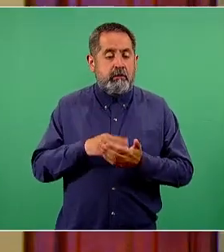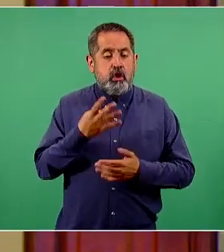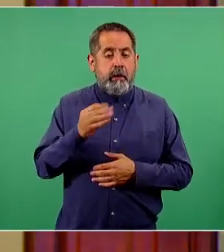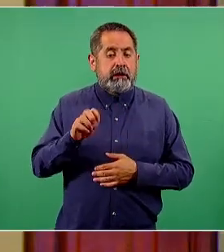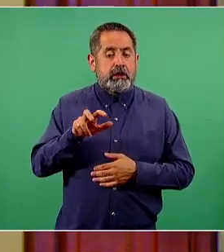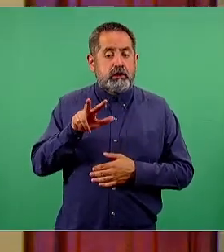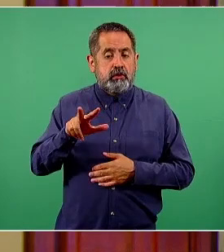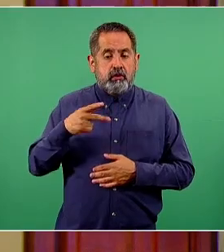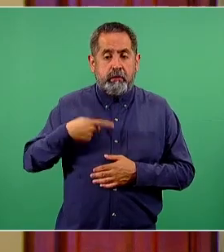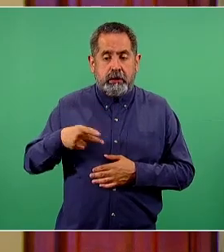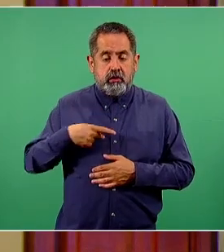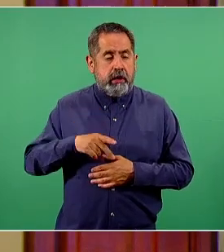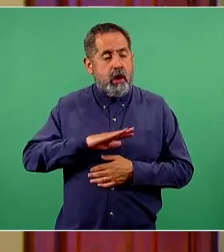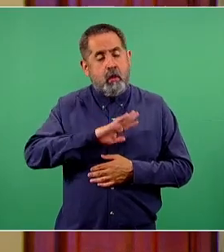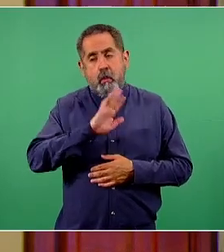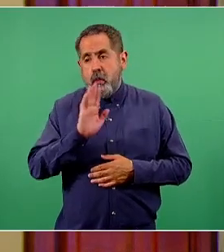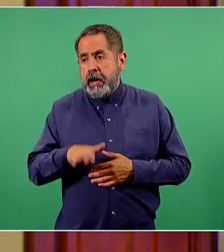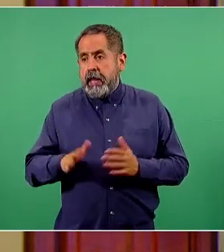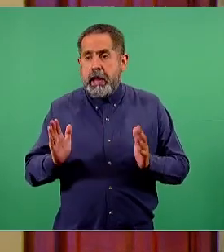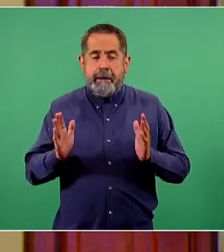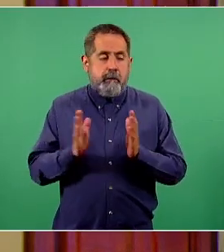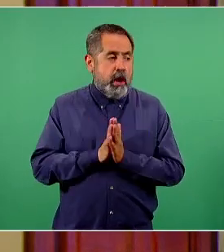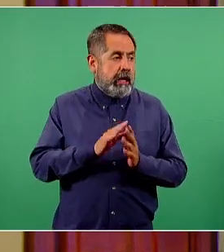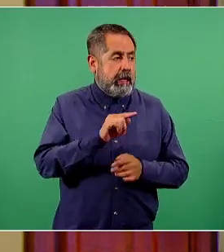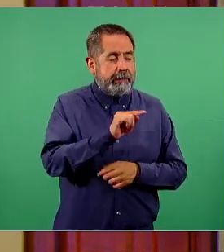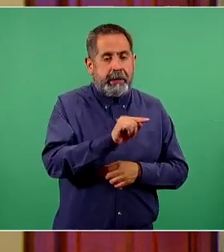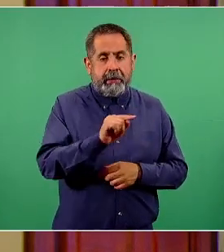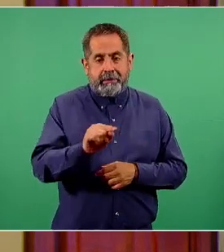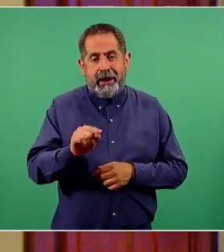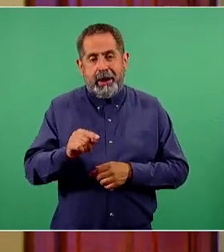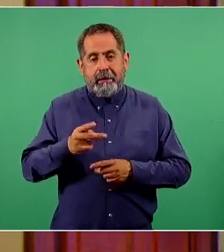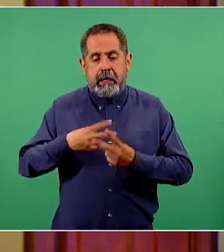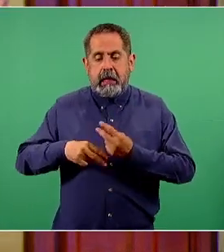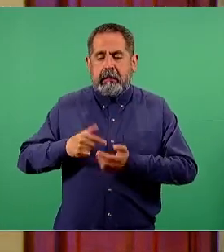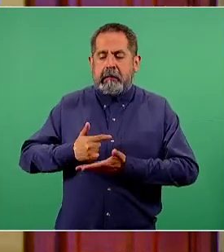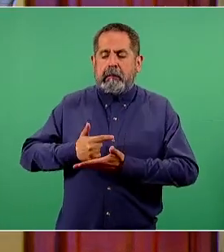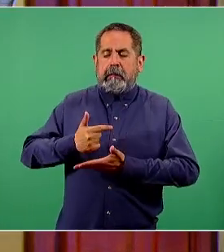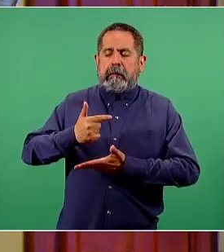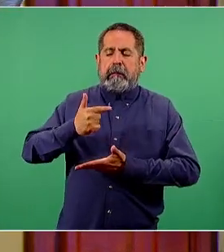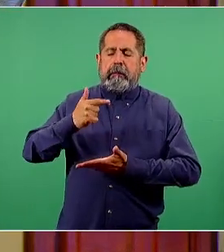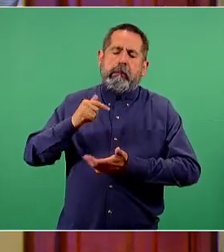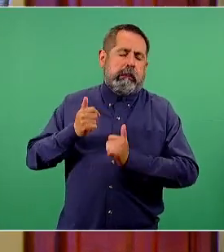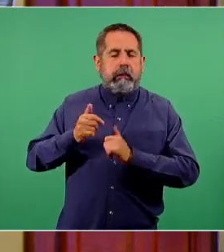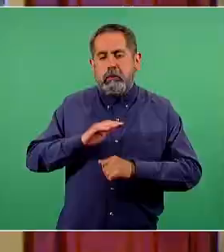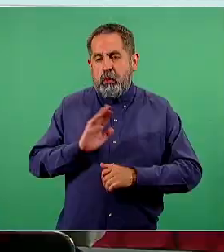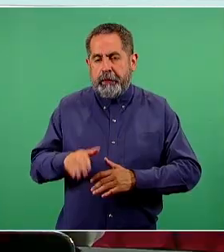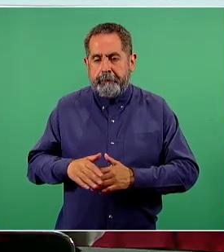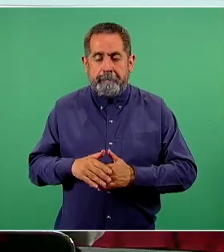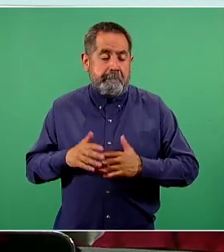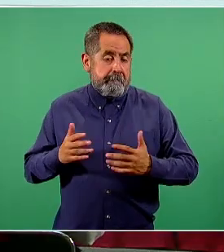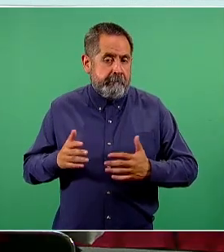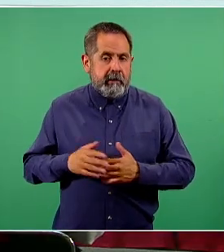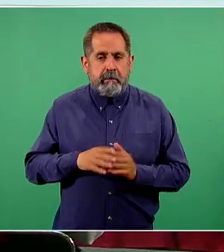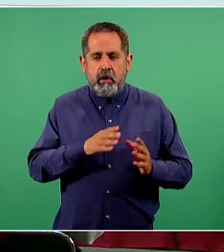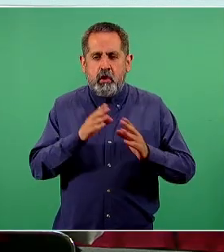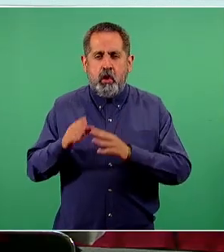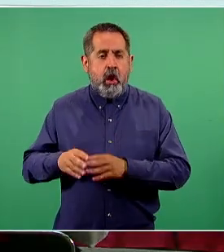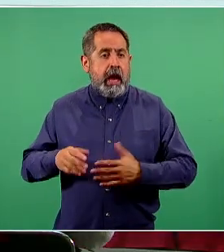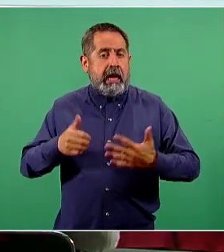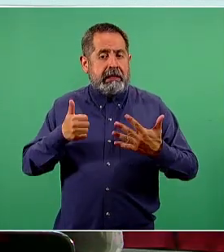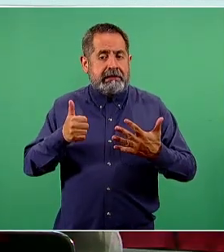215.918 personas que han fallecido a consecuencia de estas complicaciones, pero sin embargo también por otro lado tenemos ya más de